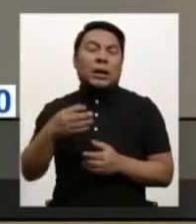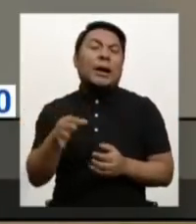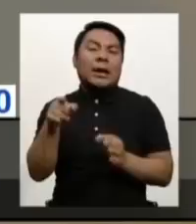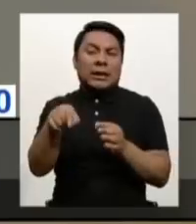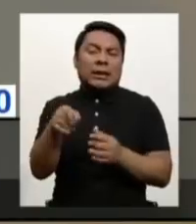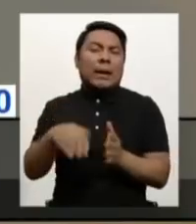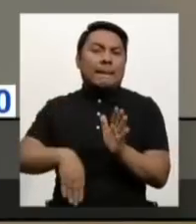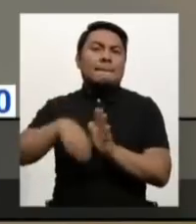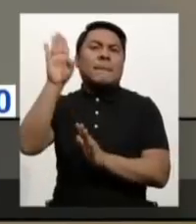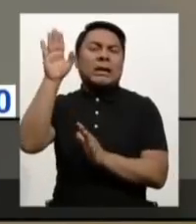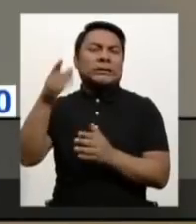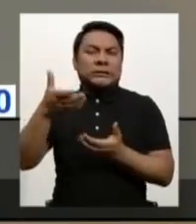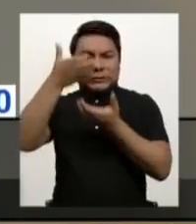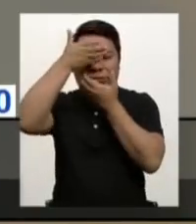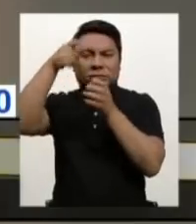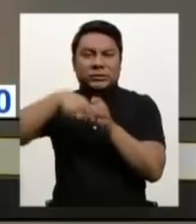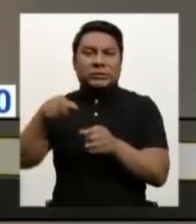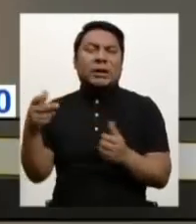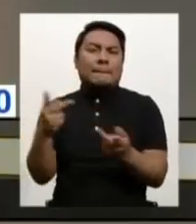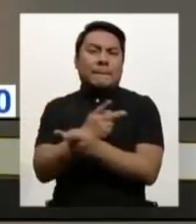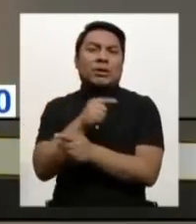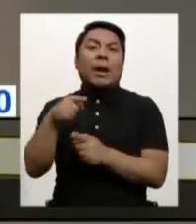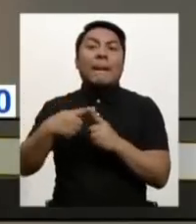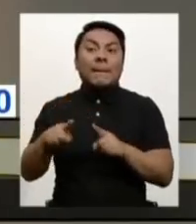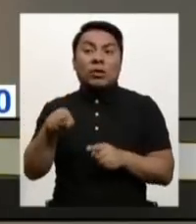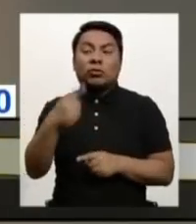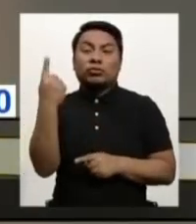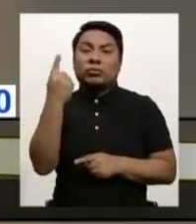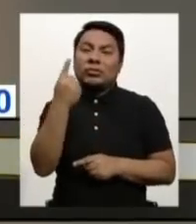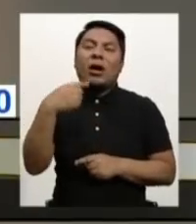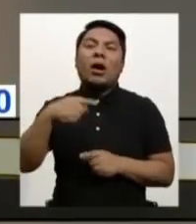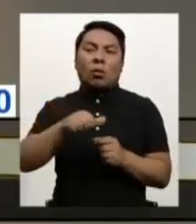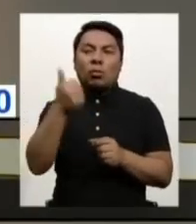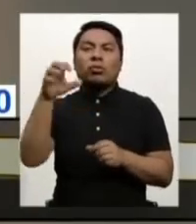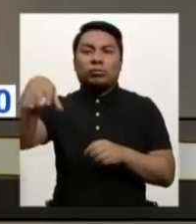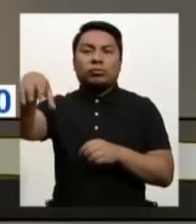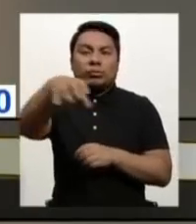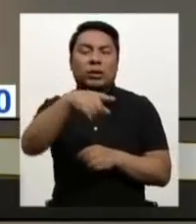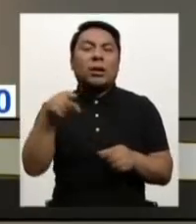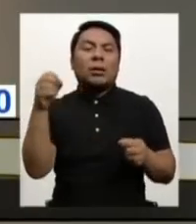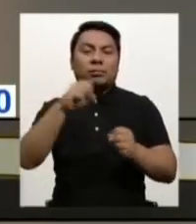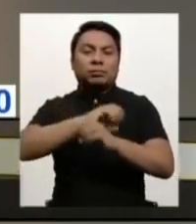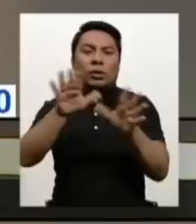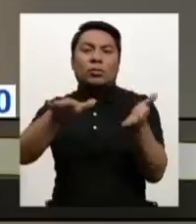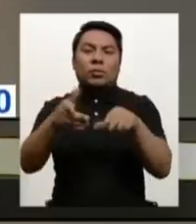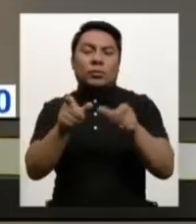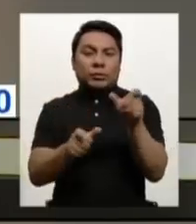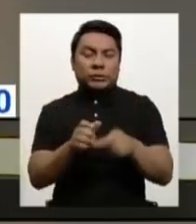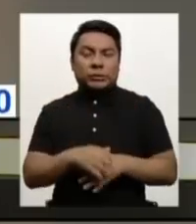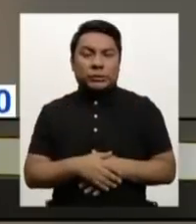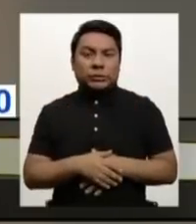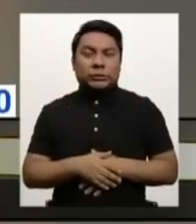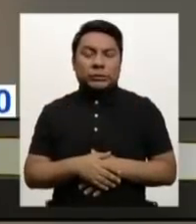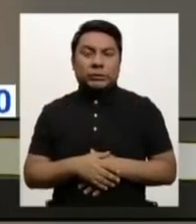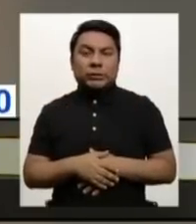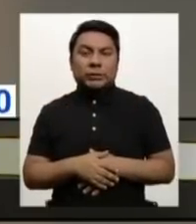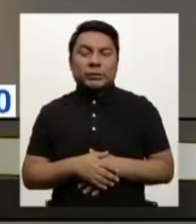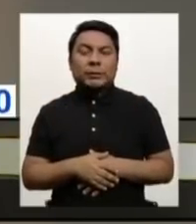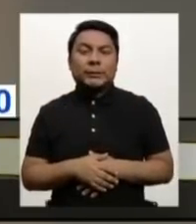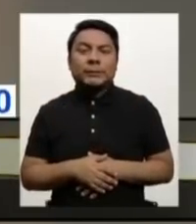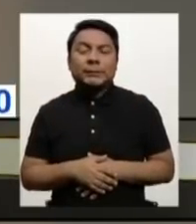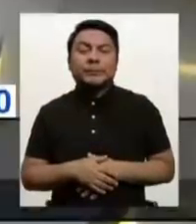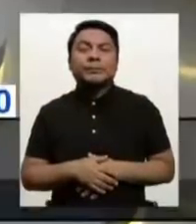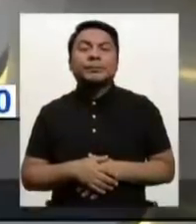pero no los únicos y esta toma de proposición de raqqa significa digamos es